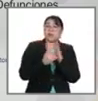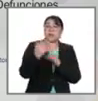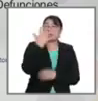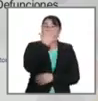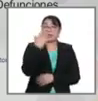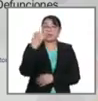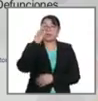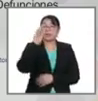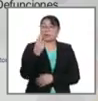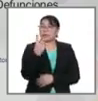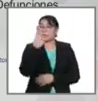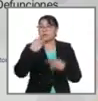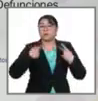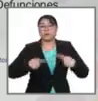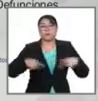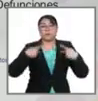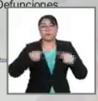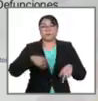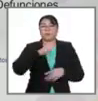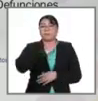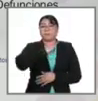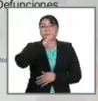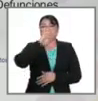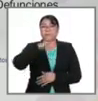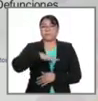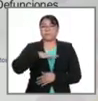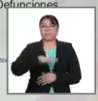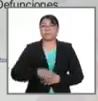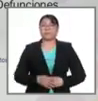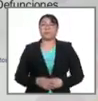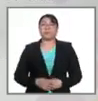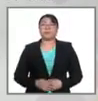defunciones contabilizadas al día de hoy